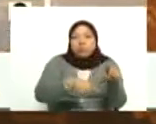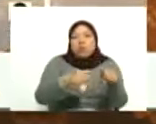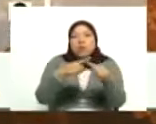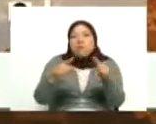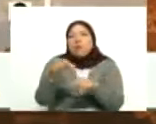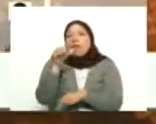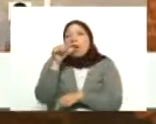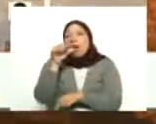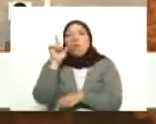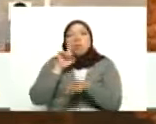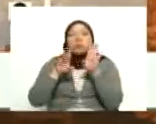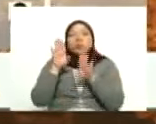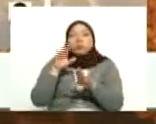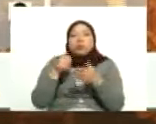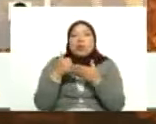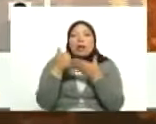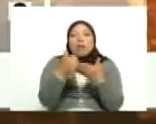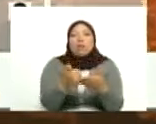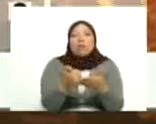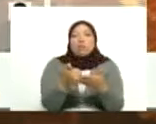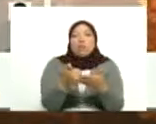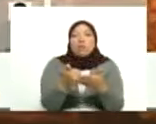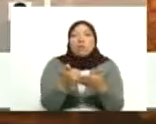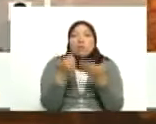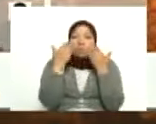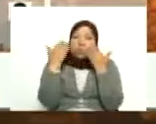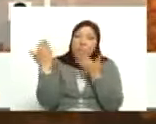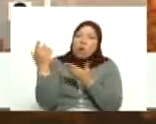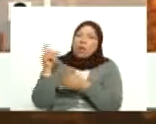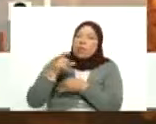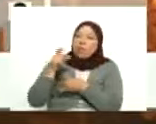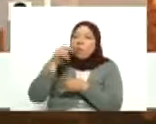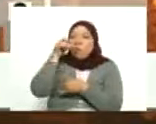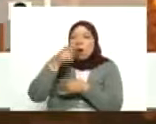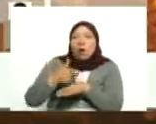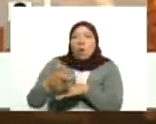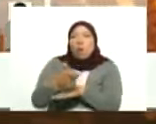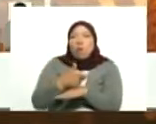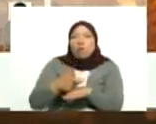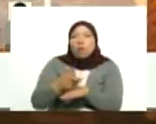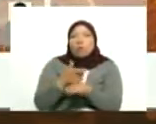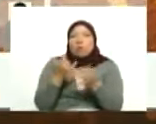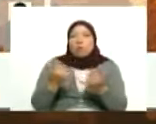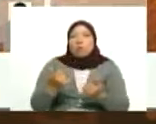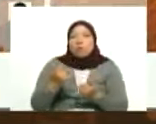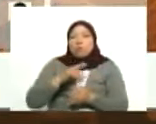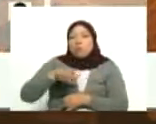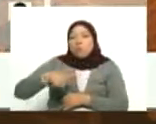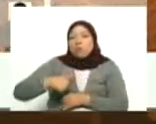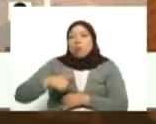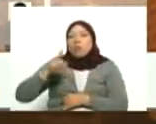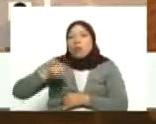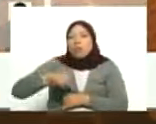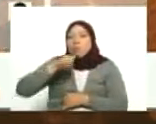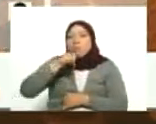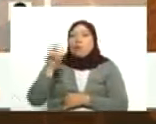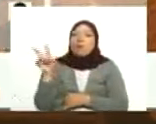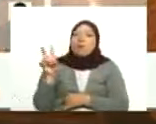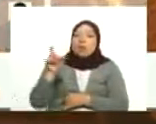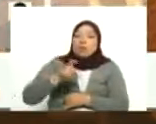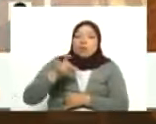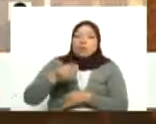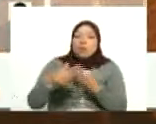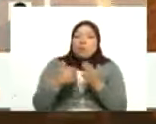países, y esa ayuda tiene que entrar de inmediato porque la está necesitando. Hay gente muriendo en este momento, no solo por los bombardeos, sino por la necesidad de